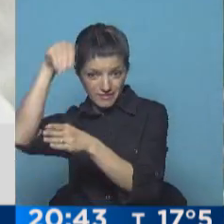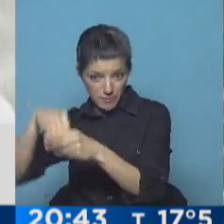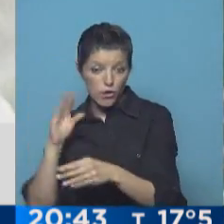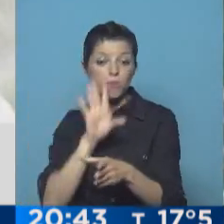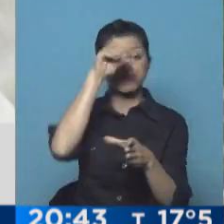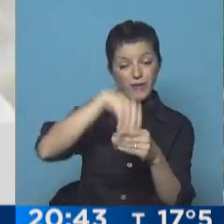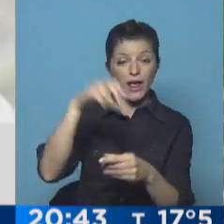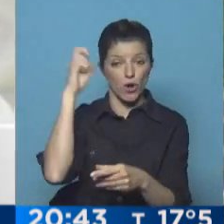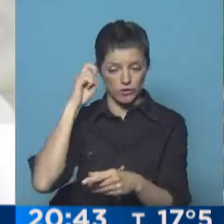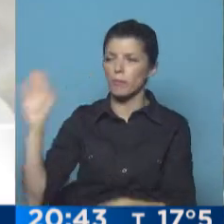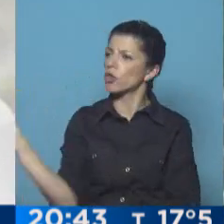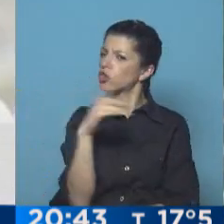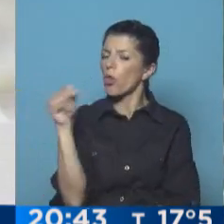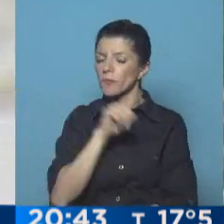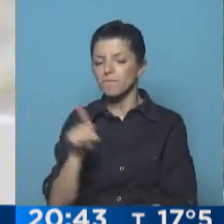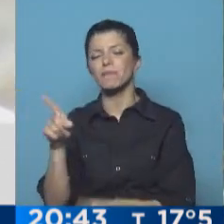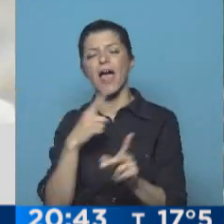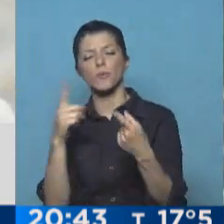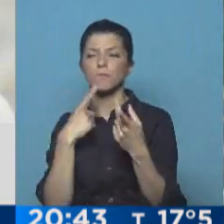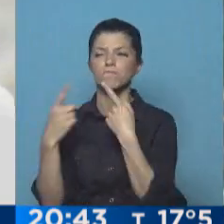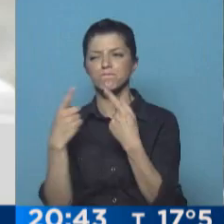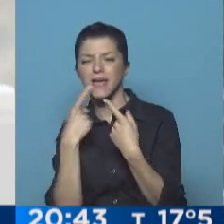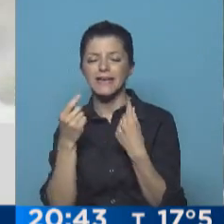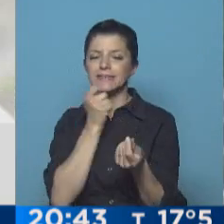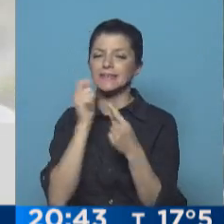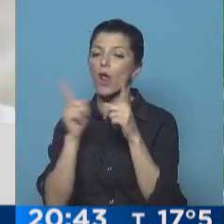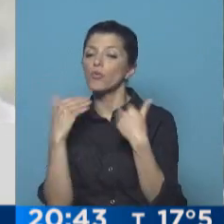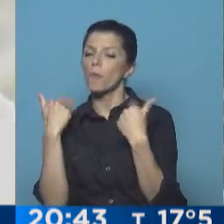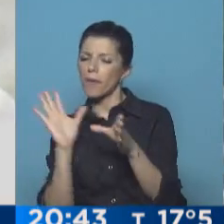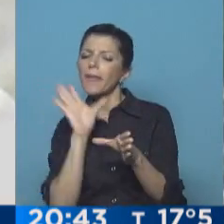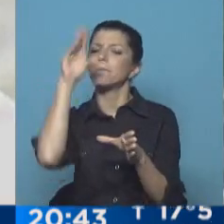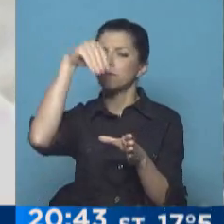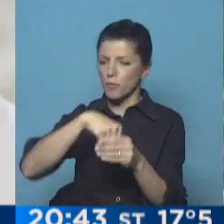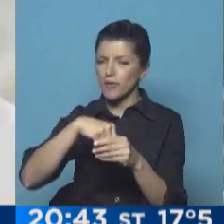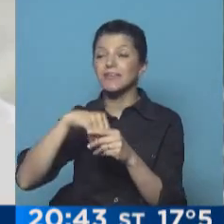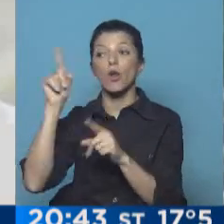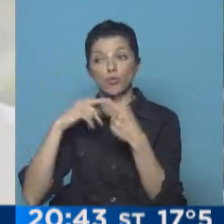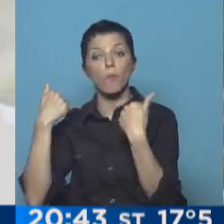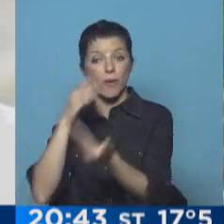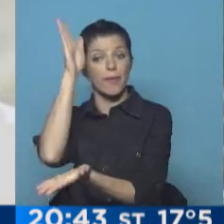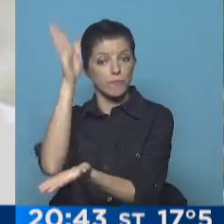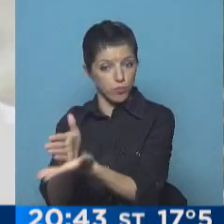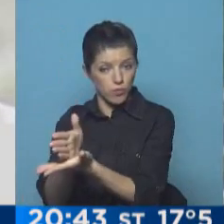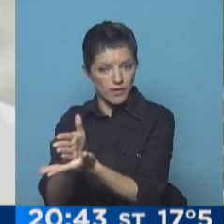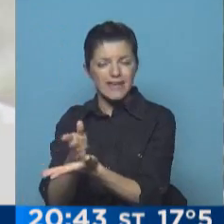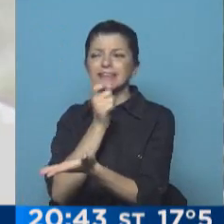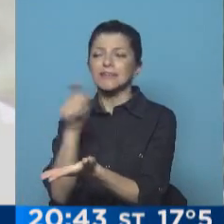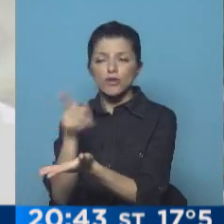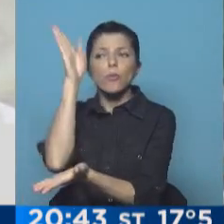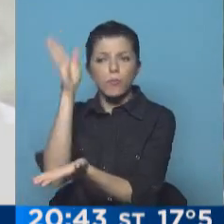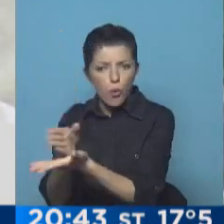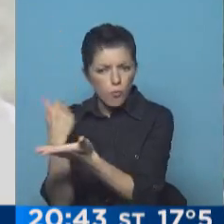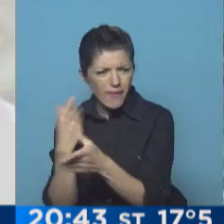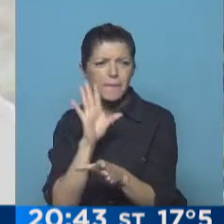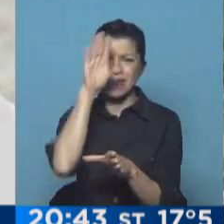acá todavía hay un debate si algunos que podrían ser imputados tendrían la posibilidad de participar o